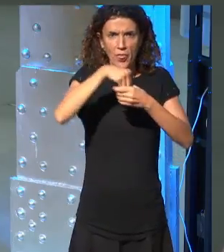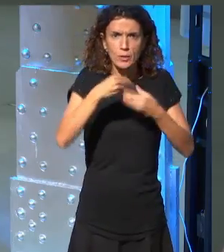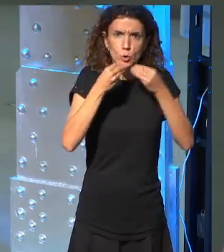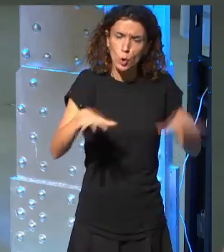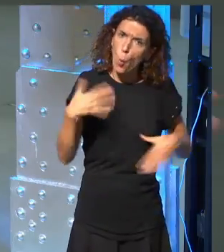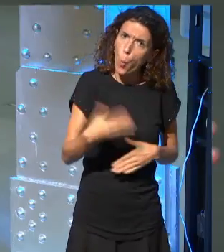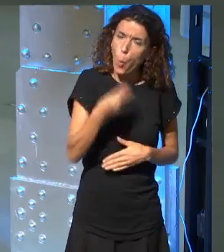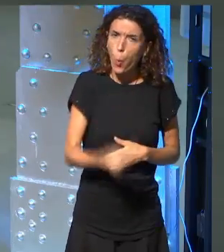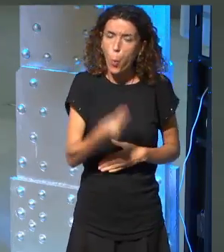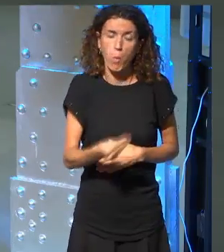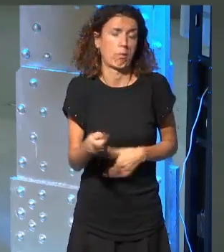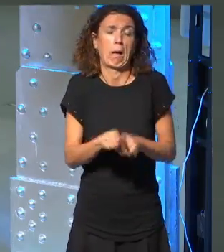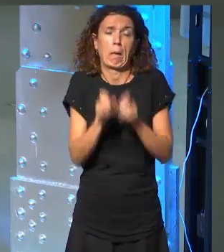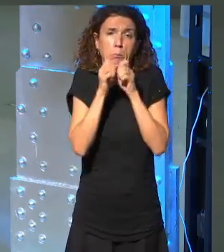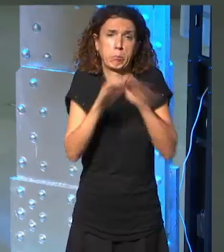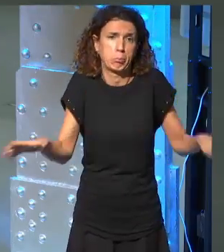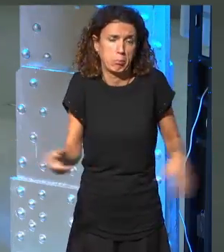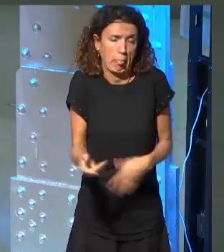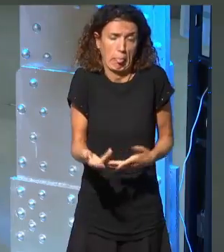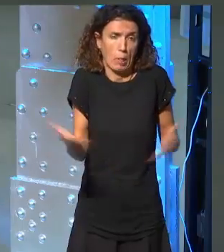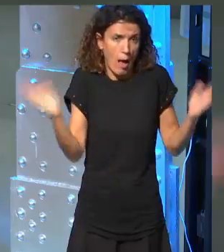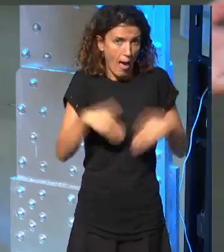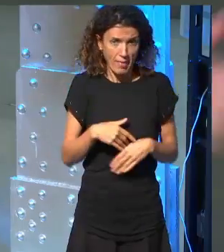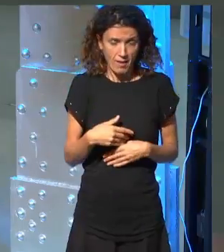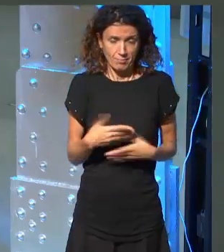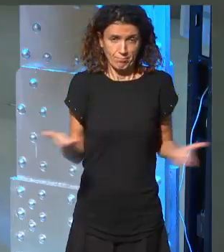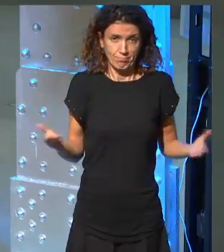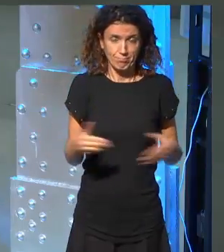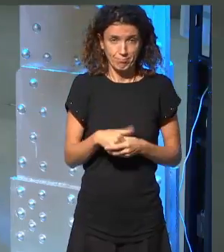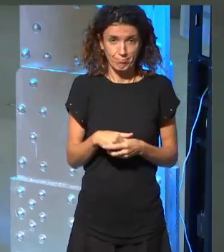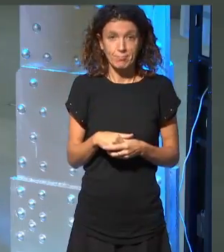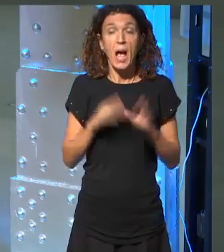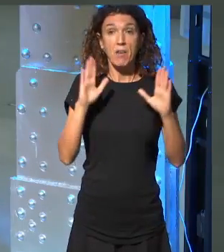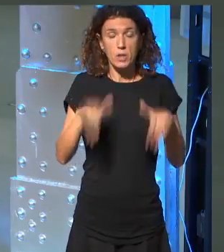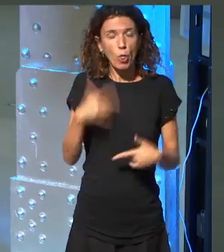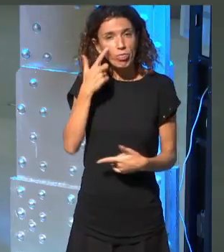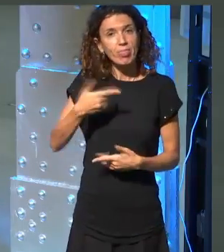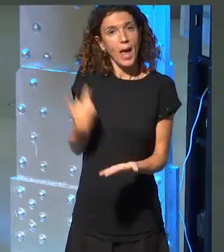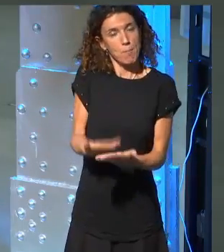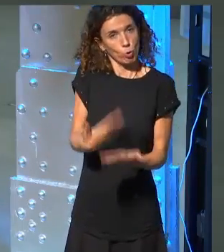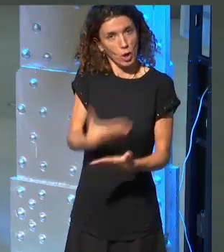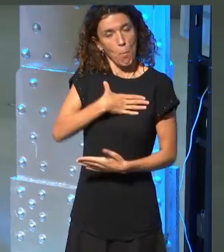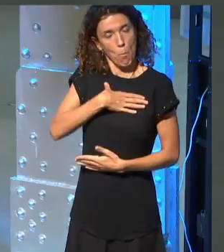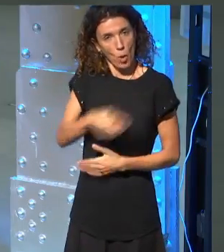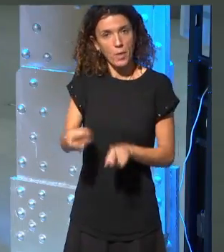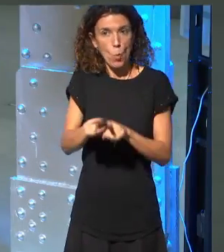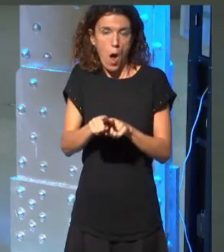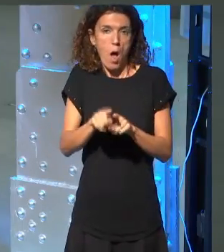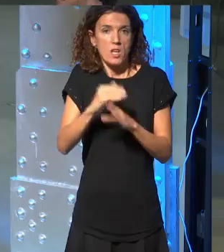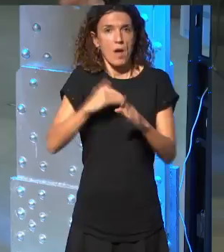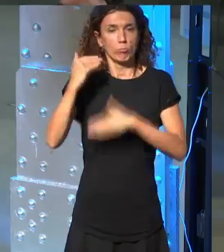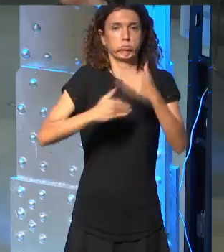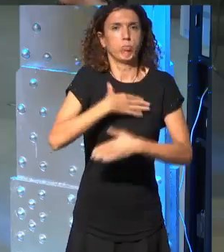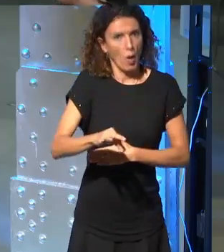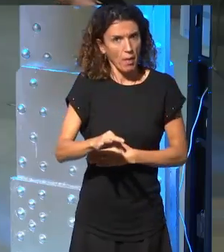fue un... Nada, no fue ni un fenómeno, ¿no? Pero... Y con esto demostraste que se puede llegar a otro nivel, a otras